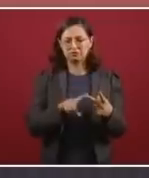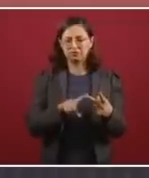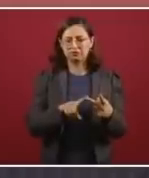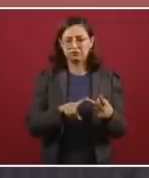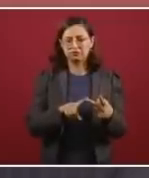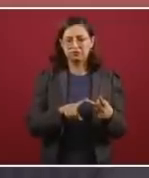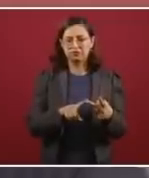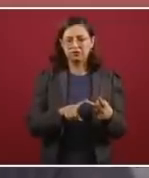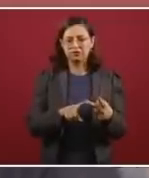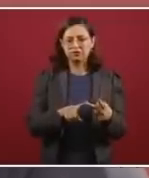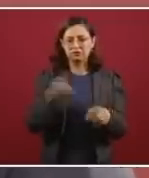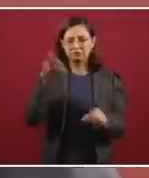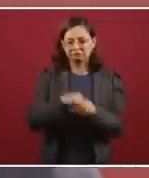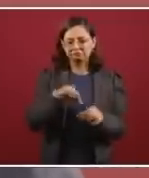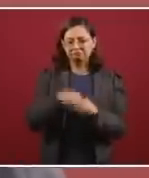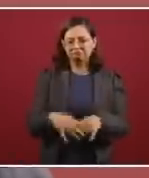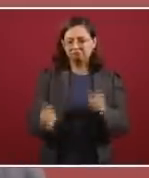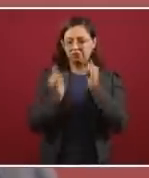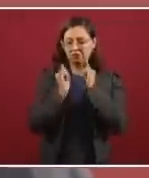el fraude electoral.